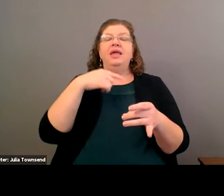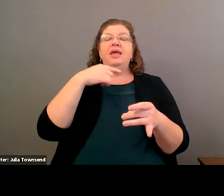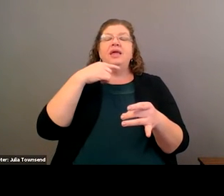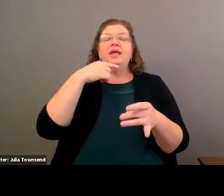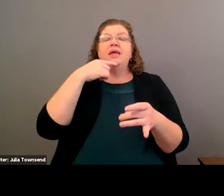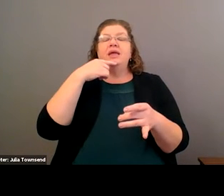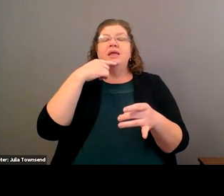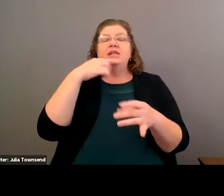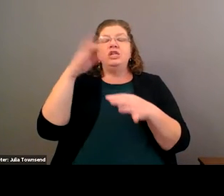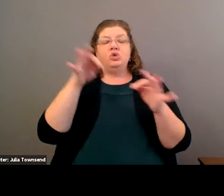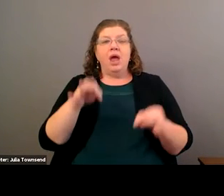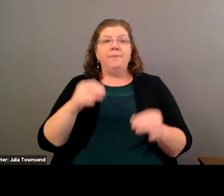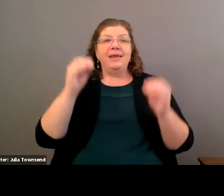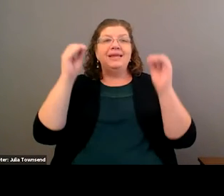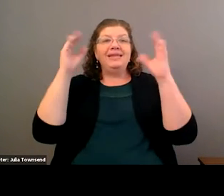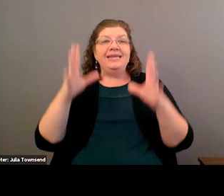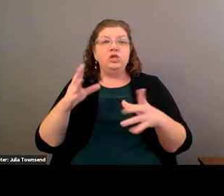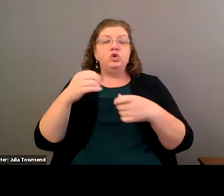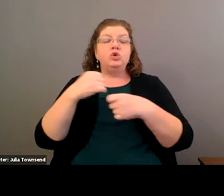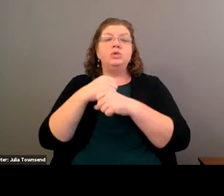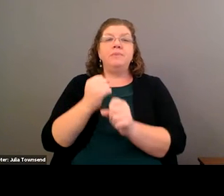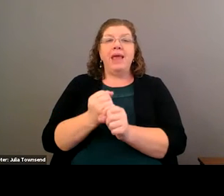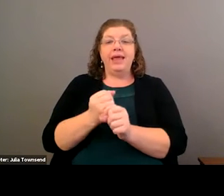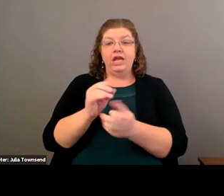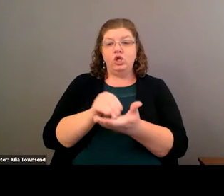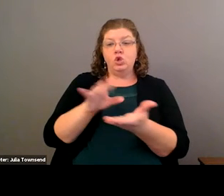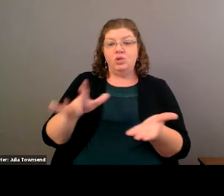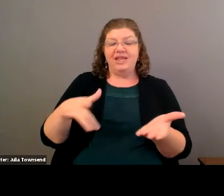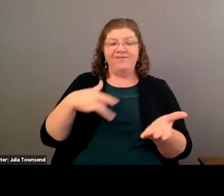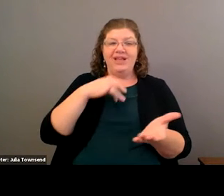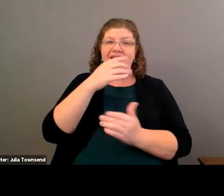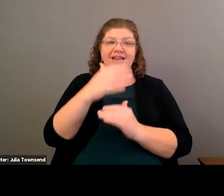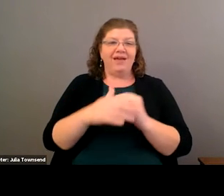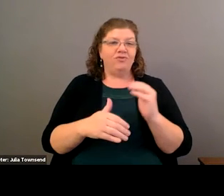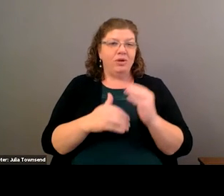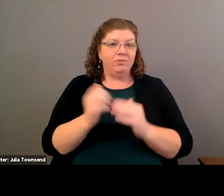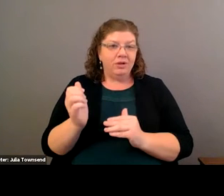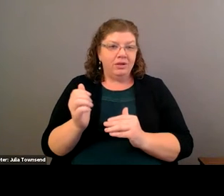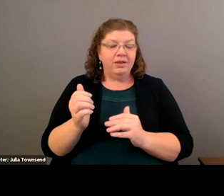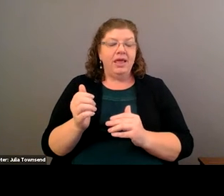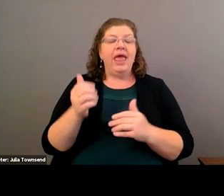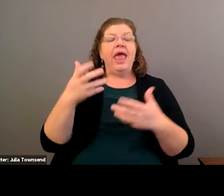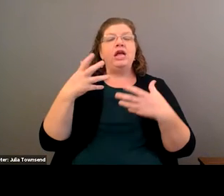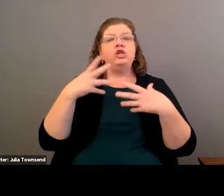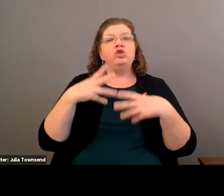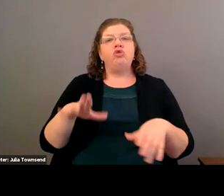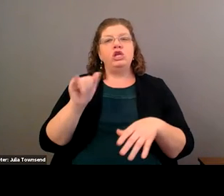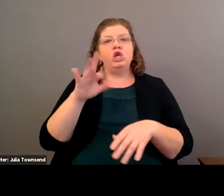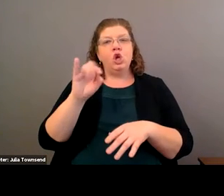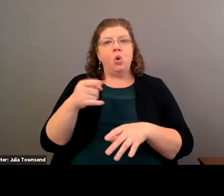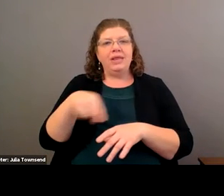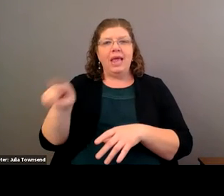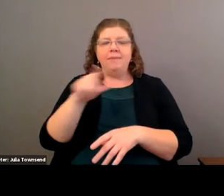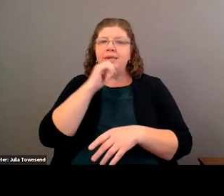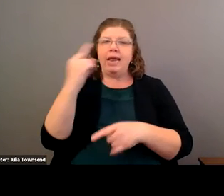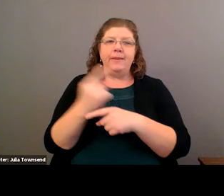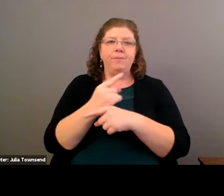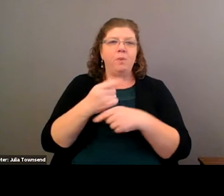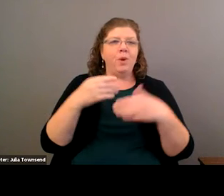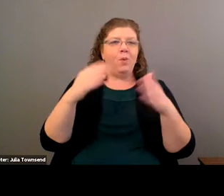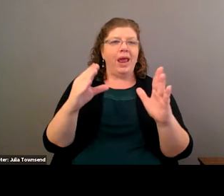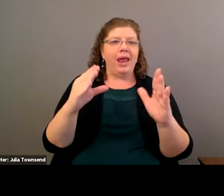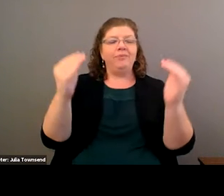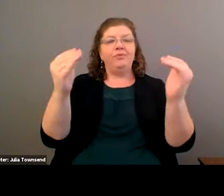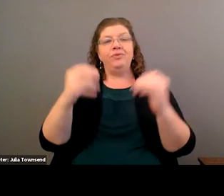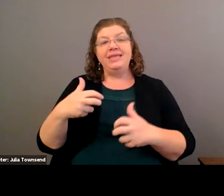Hay muchas de estas historias donde describen a los maestros que hacen que los estudiantes se sientan incómodos. Y